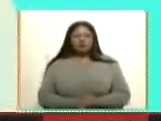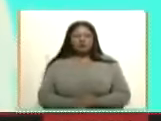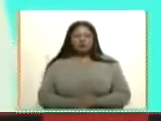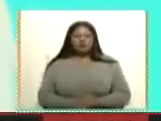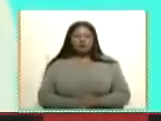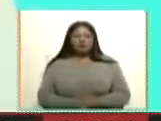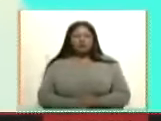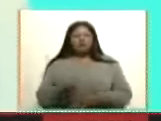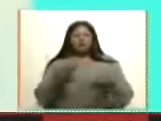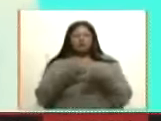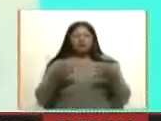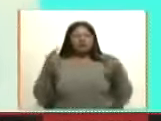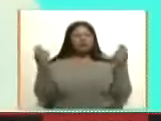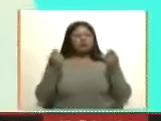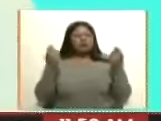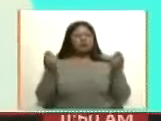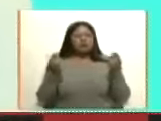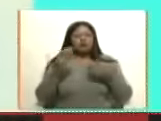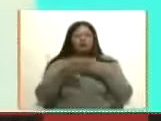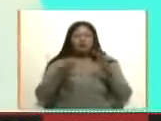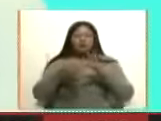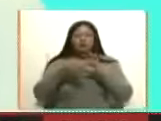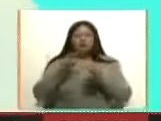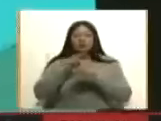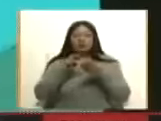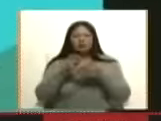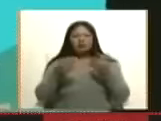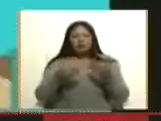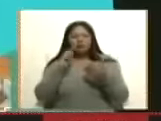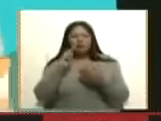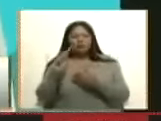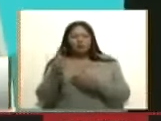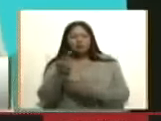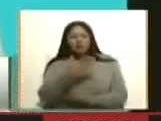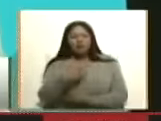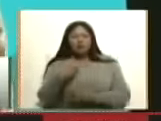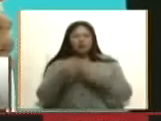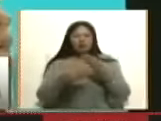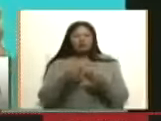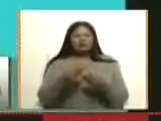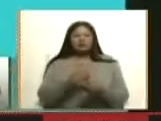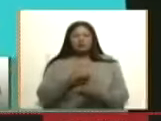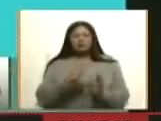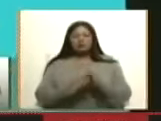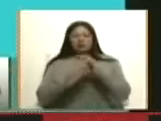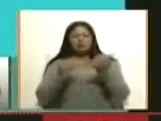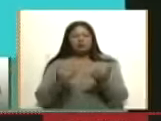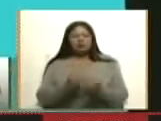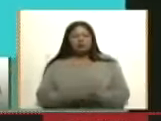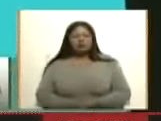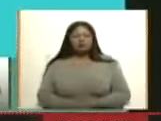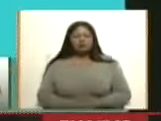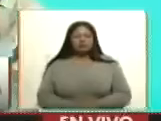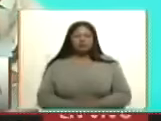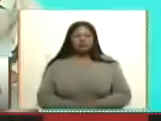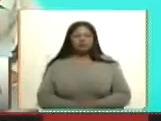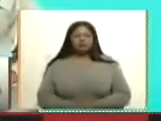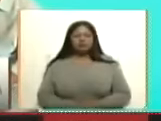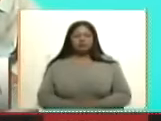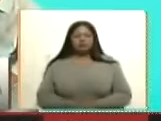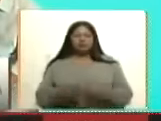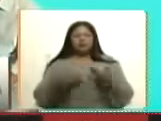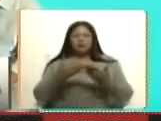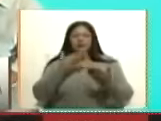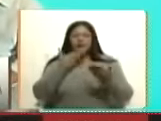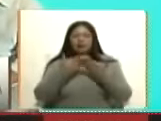de unidad nacional de unidad del pueblo nacional lo primero que queremos hacer En nombre del Comando de campaña es darle las gracias a